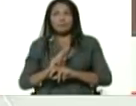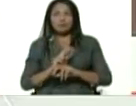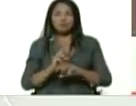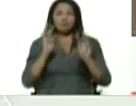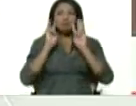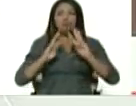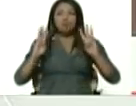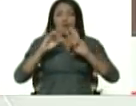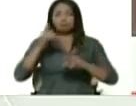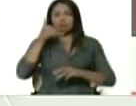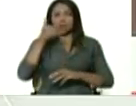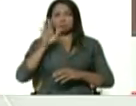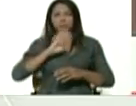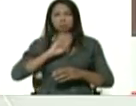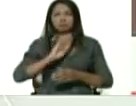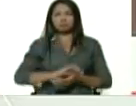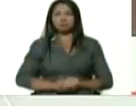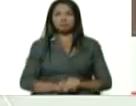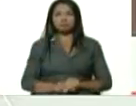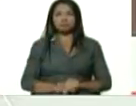Huawei.